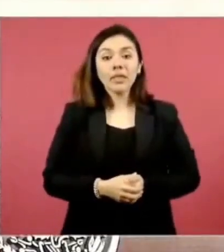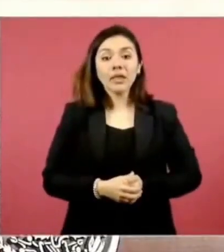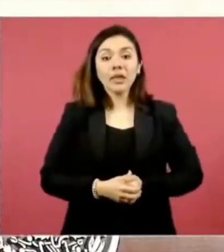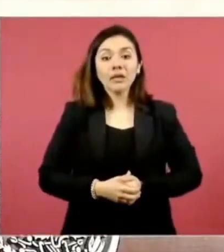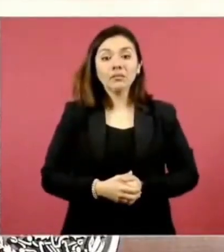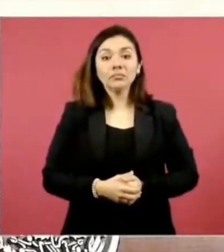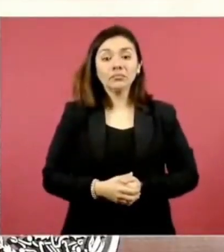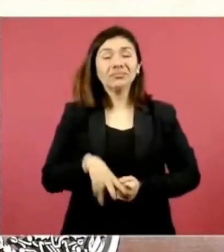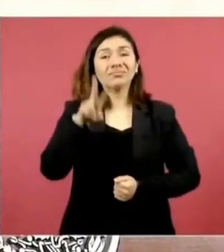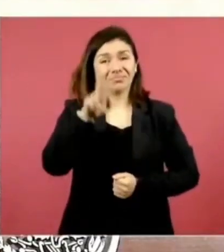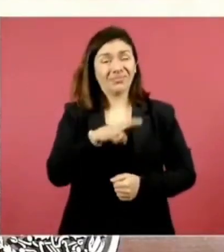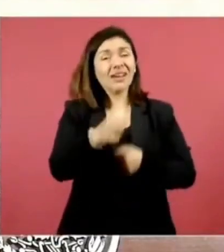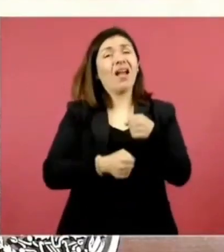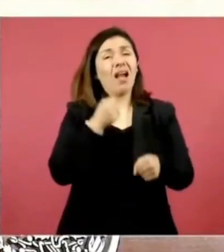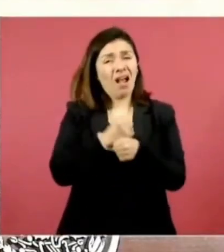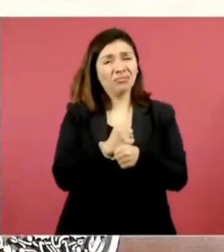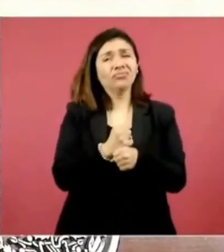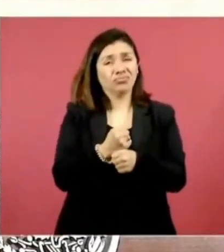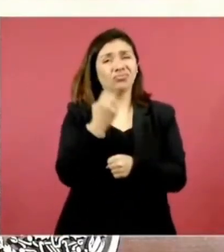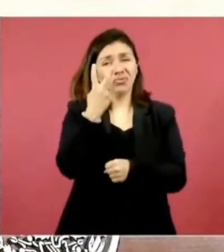Fueron años muy difíciles,